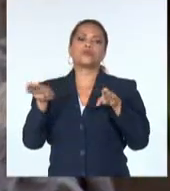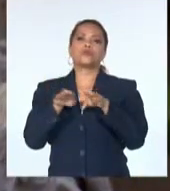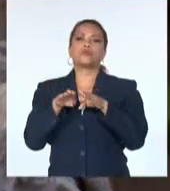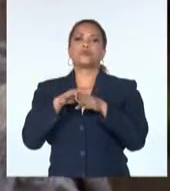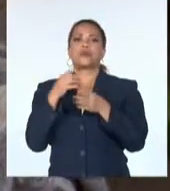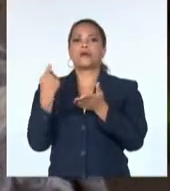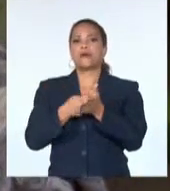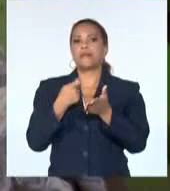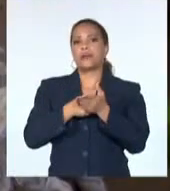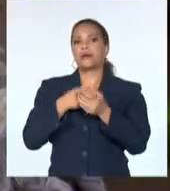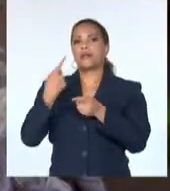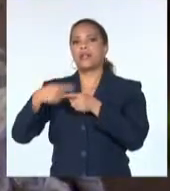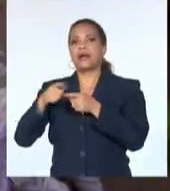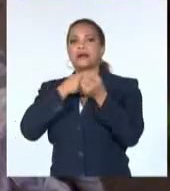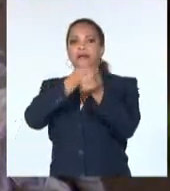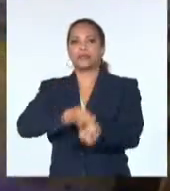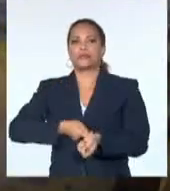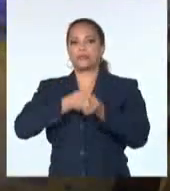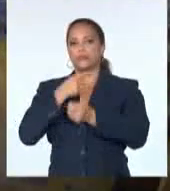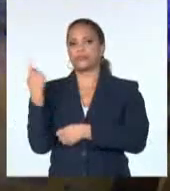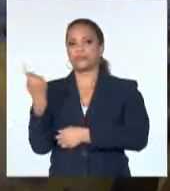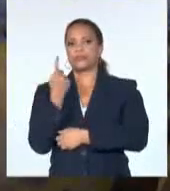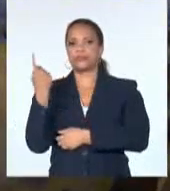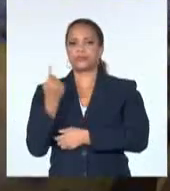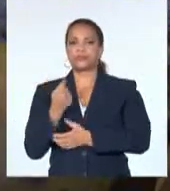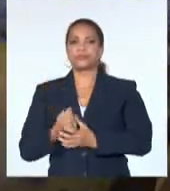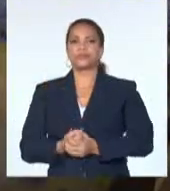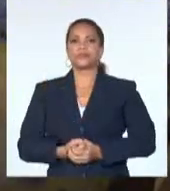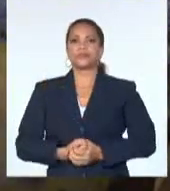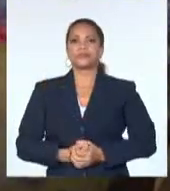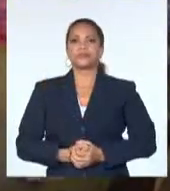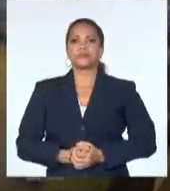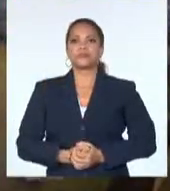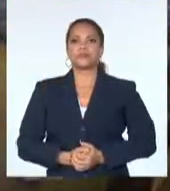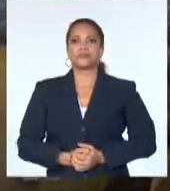de la agricultura nacional. Ismari Barcia, Canal Cubano de Noticias.